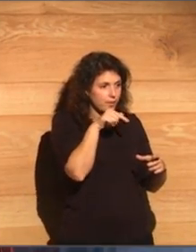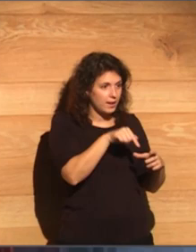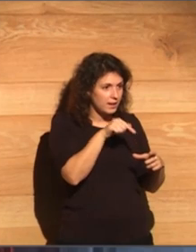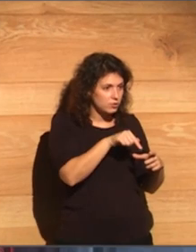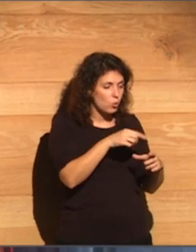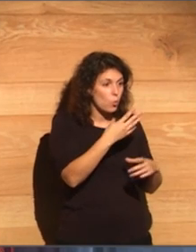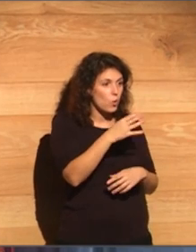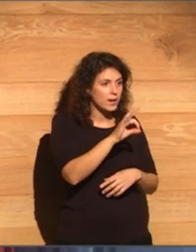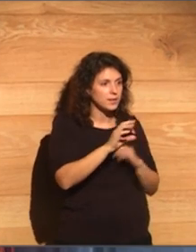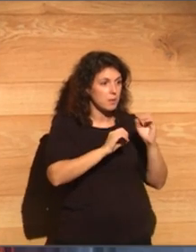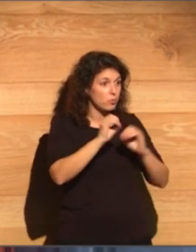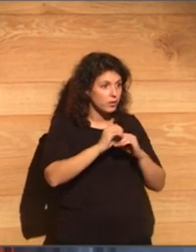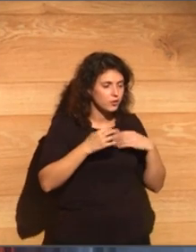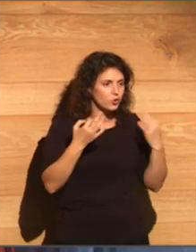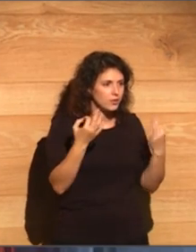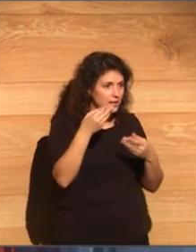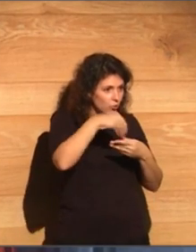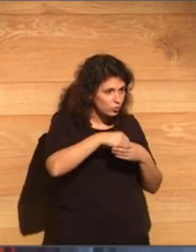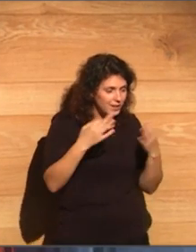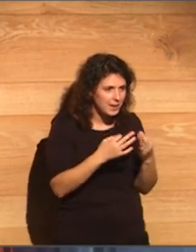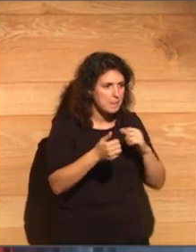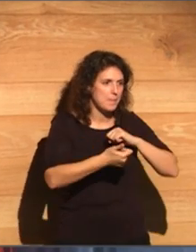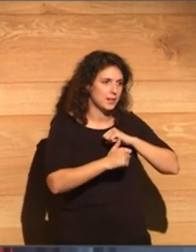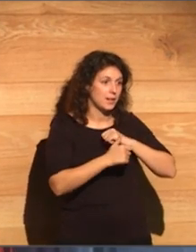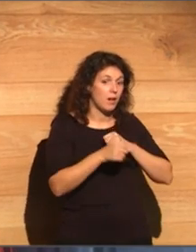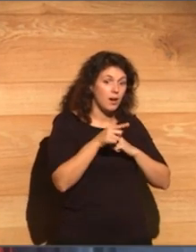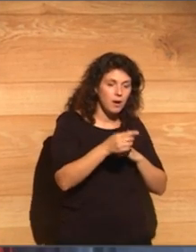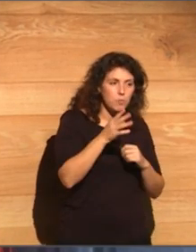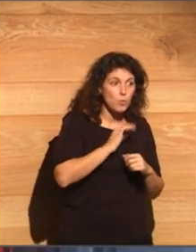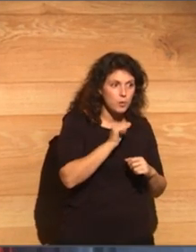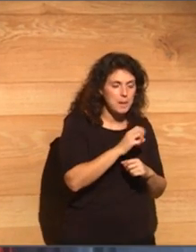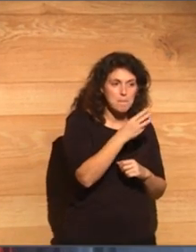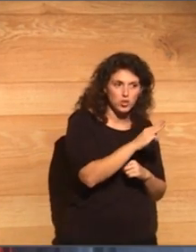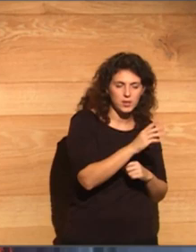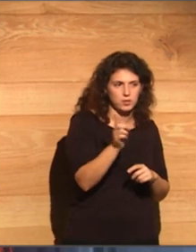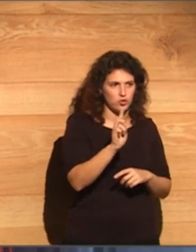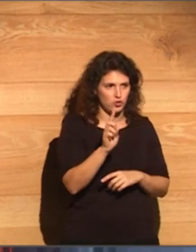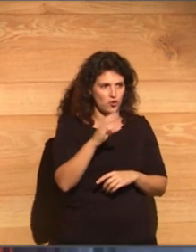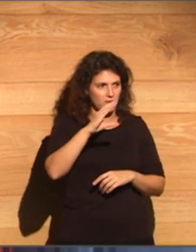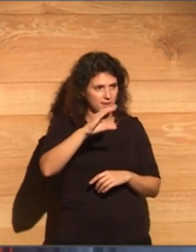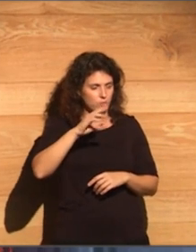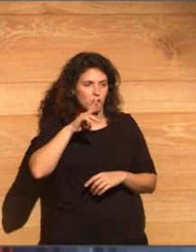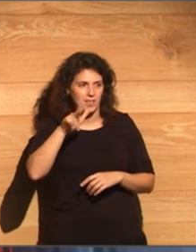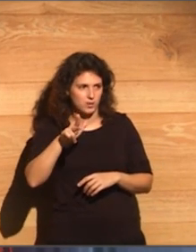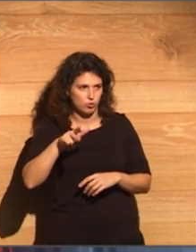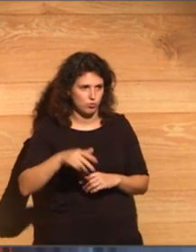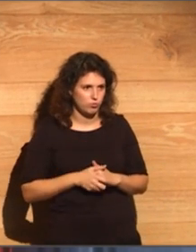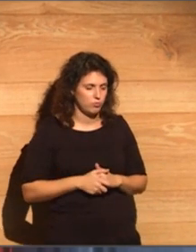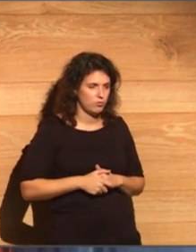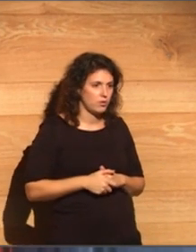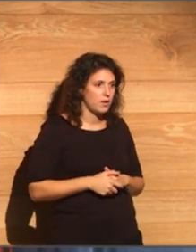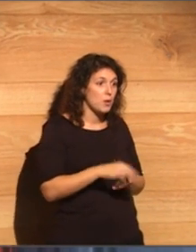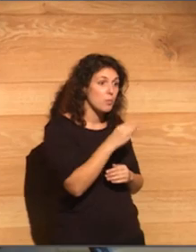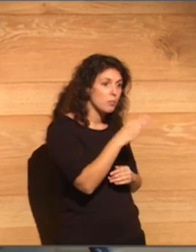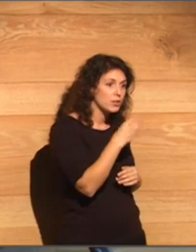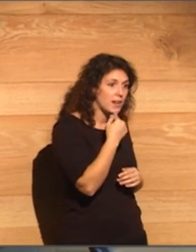es el 40% es patata. Y la gente dice, ah, qué bien, proteína. No, carbohidratos. No sé si me he explicado. ¿Quién dice